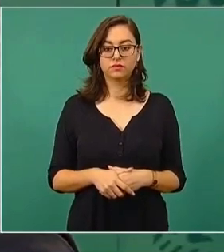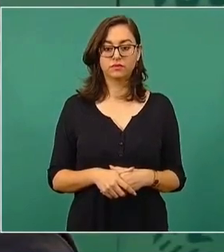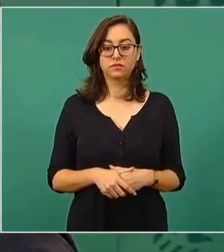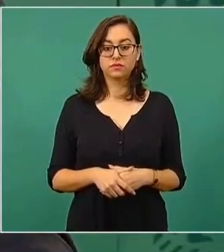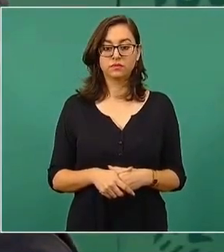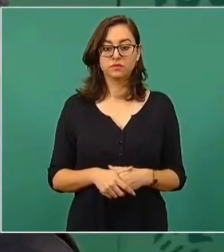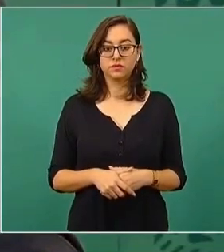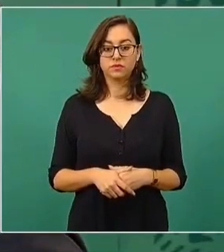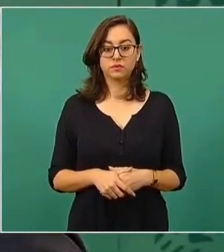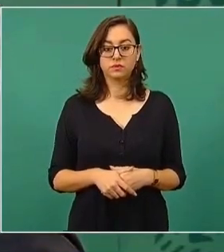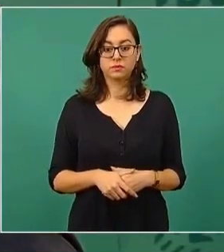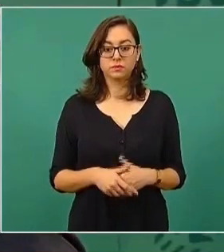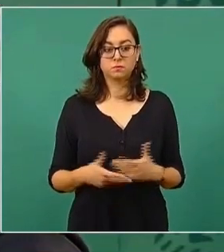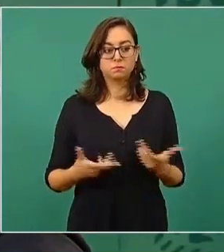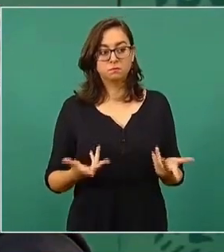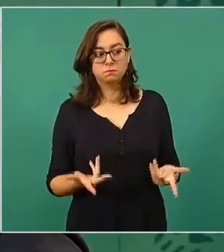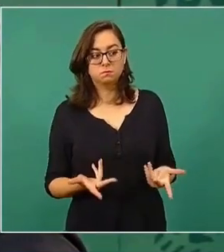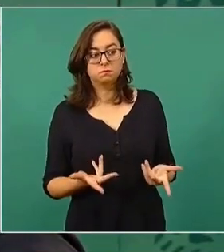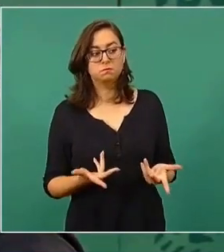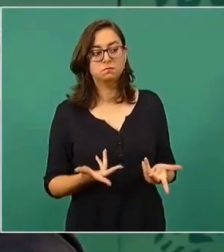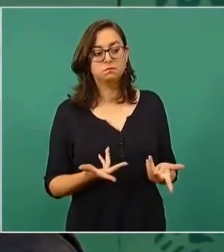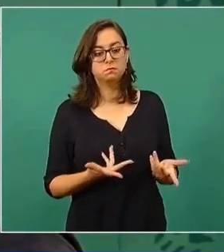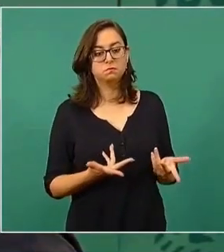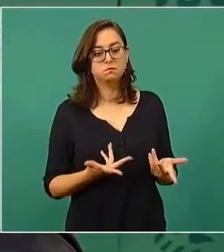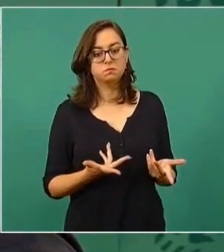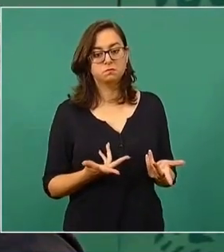¿Y cuánto